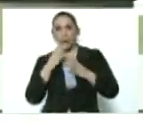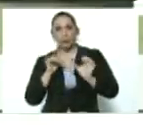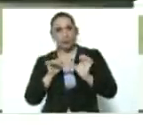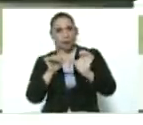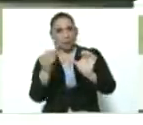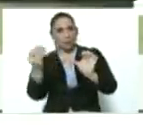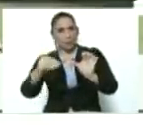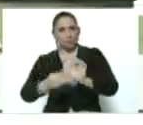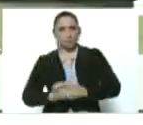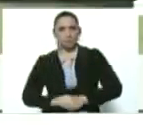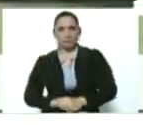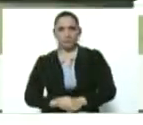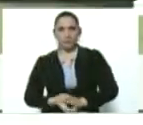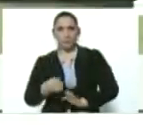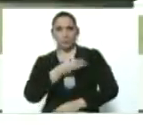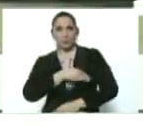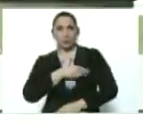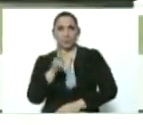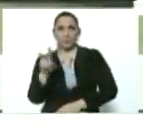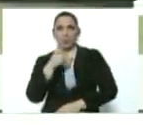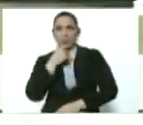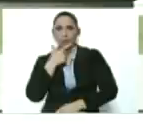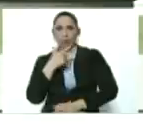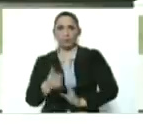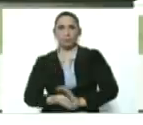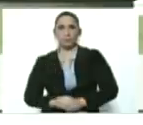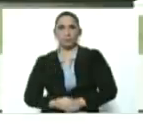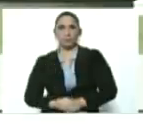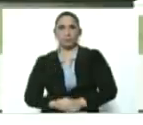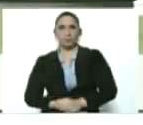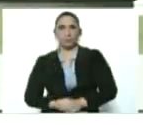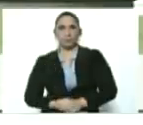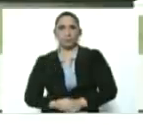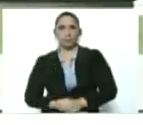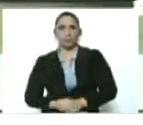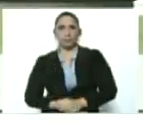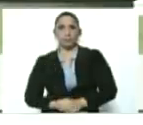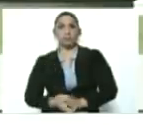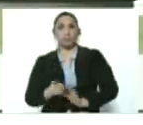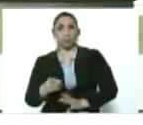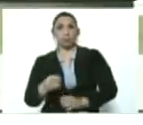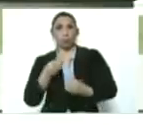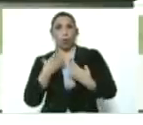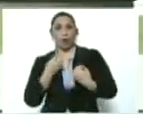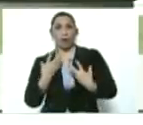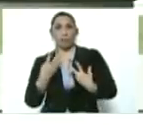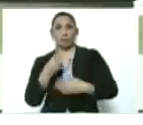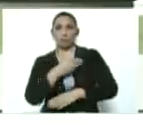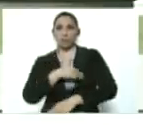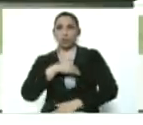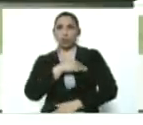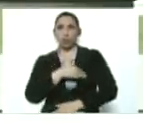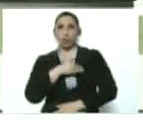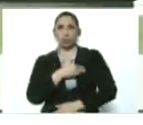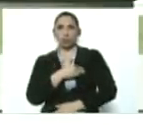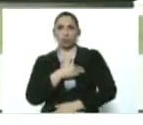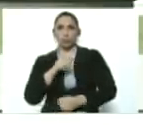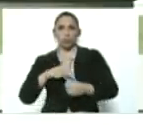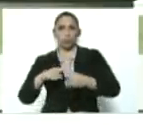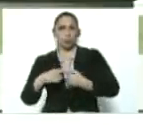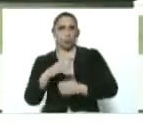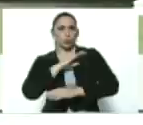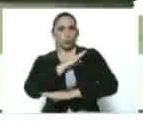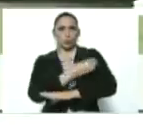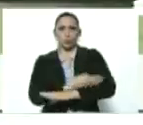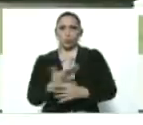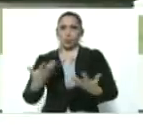pues misión venezuela bella vale la pena esta misión unir todo el esfuerzo